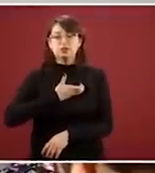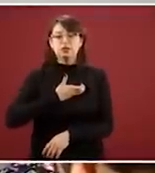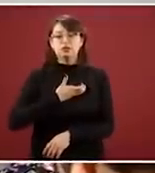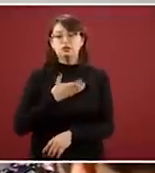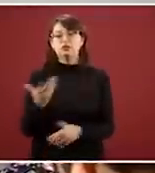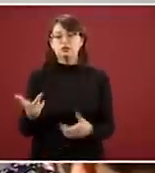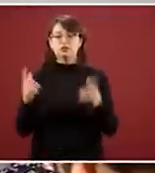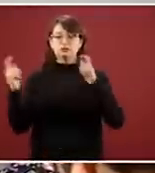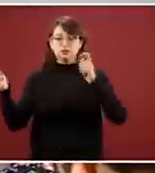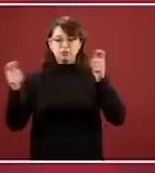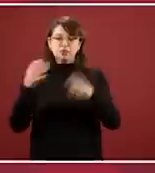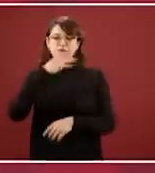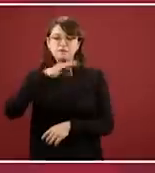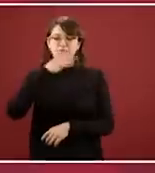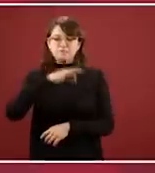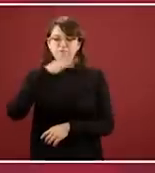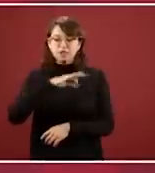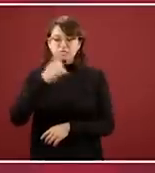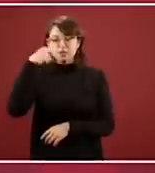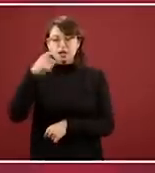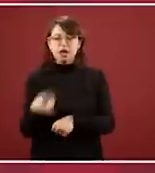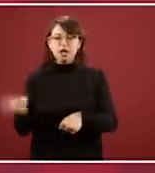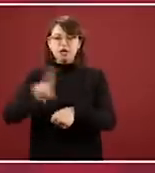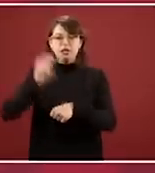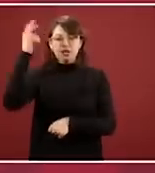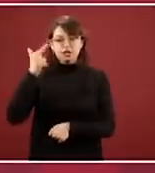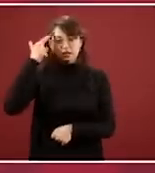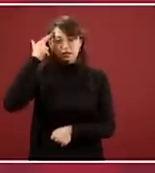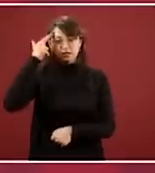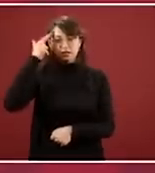un festival el Día de Reyes,